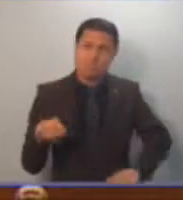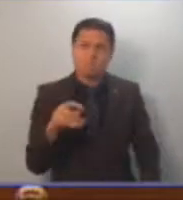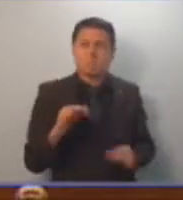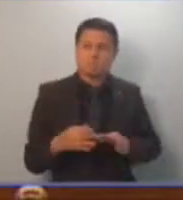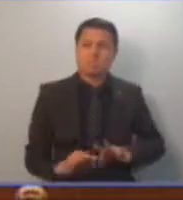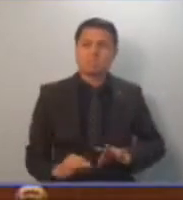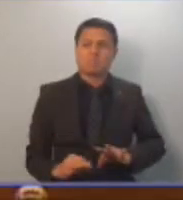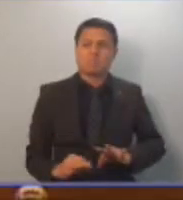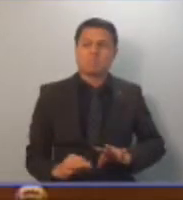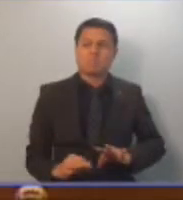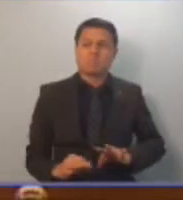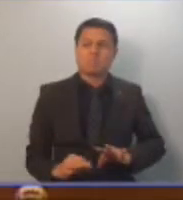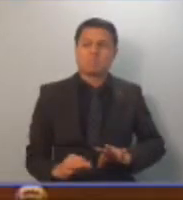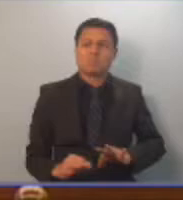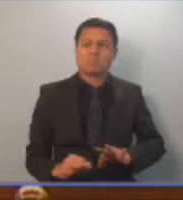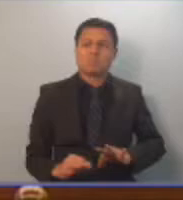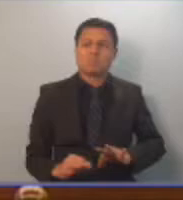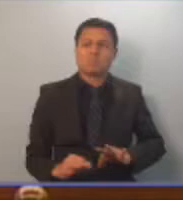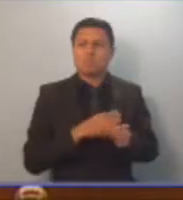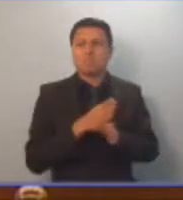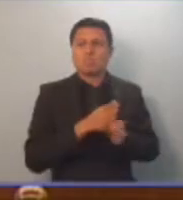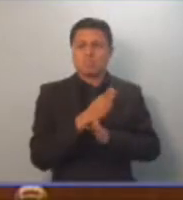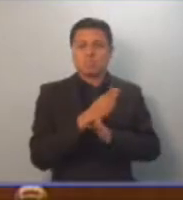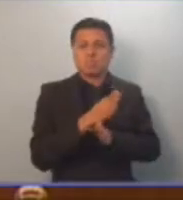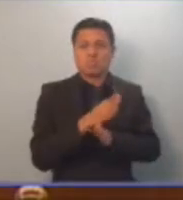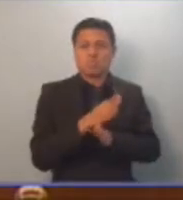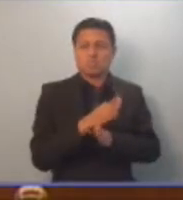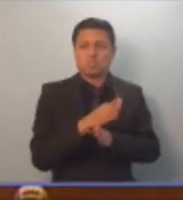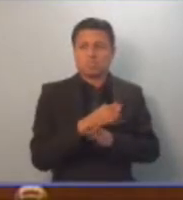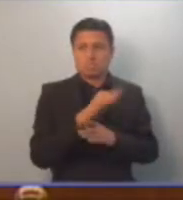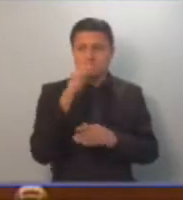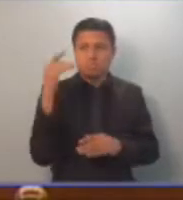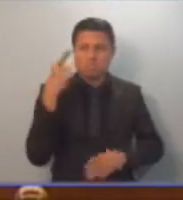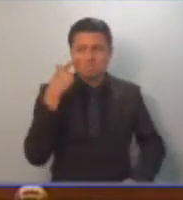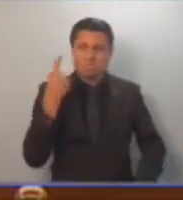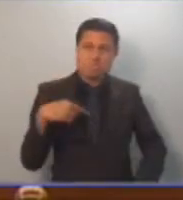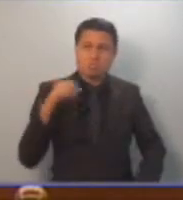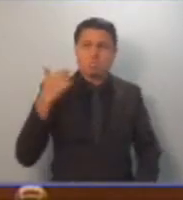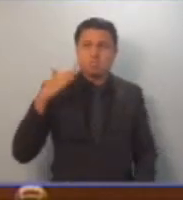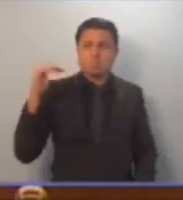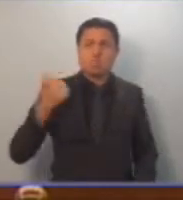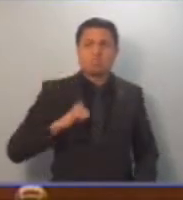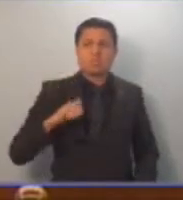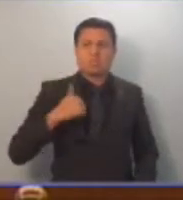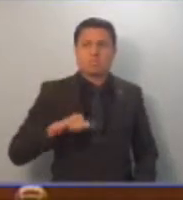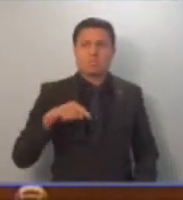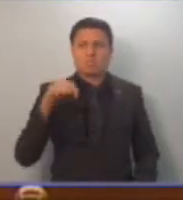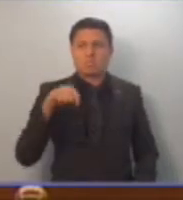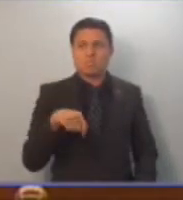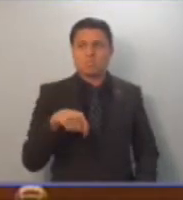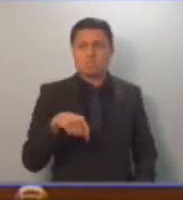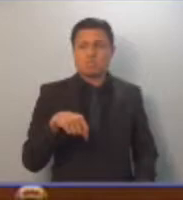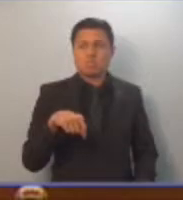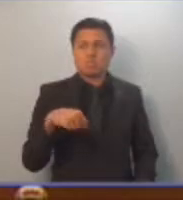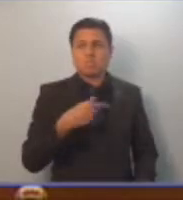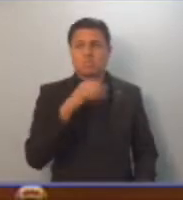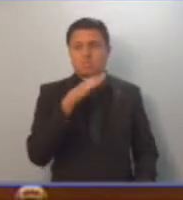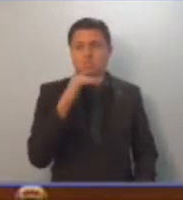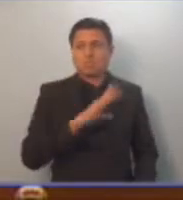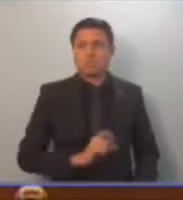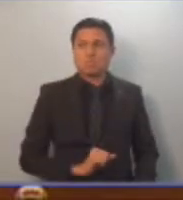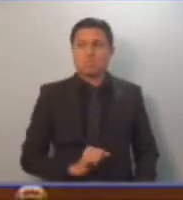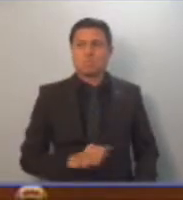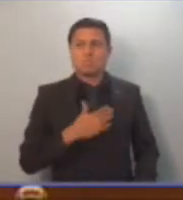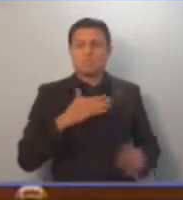exitosa continuación de su carrera diplomática en Argentina. Las puertas de nuestro país y de